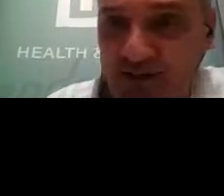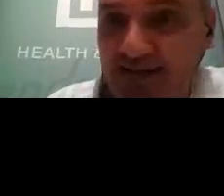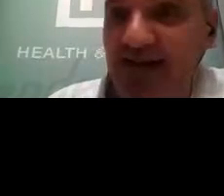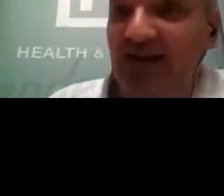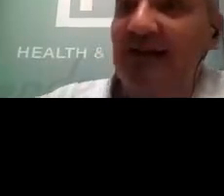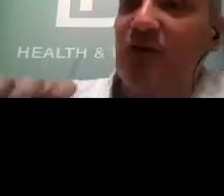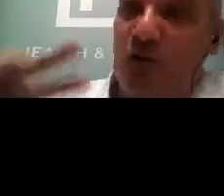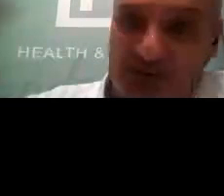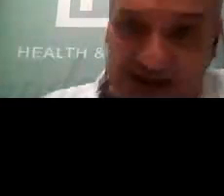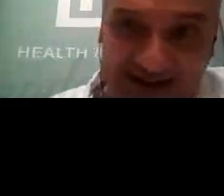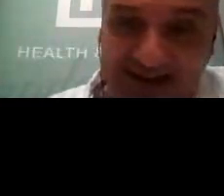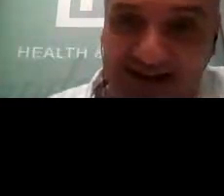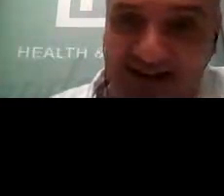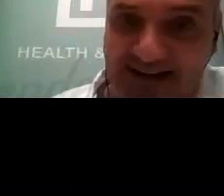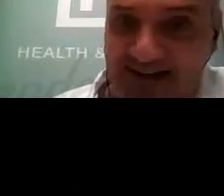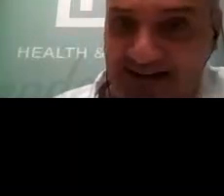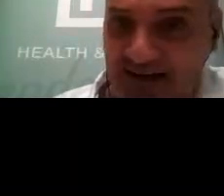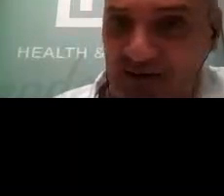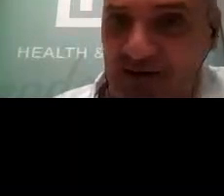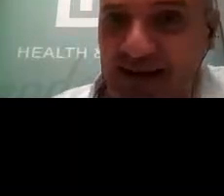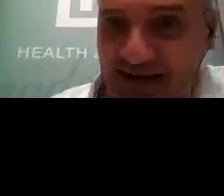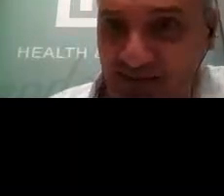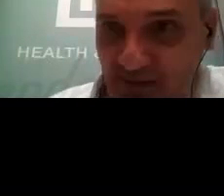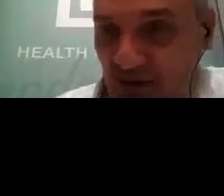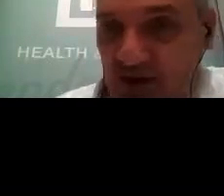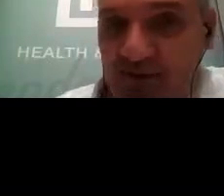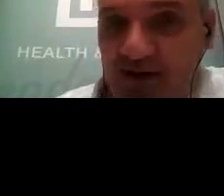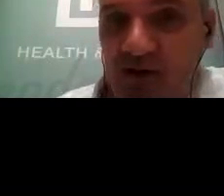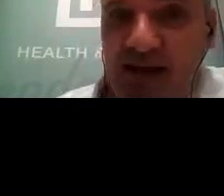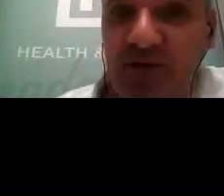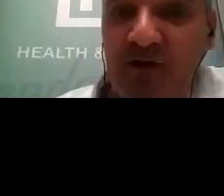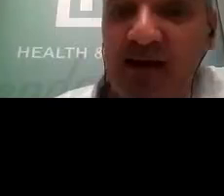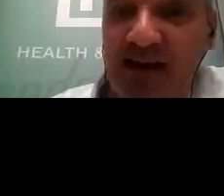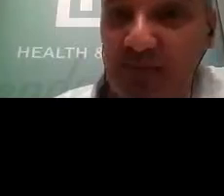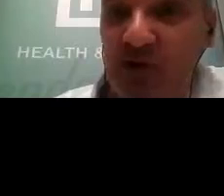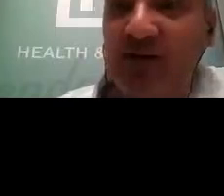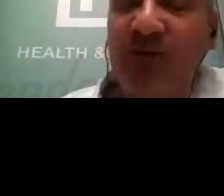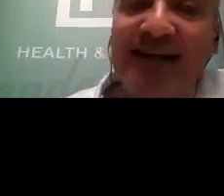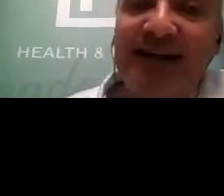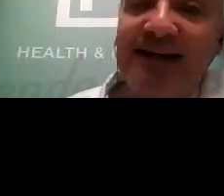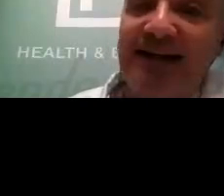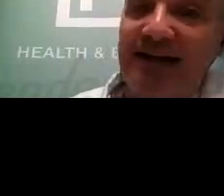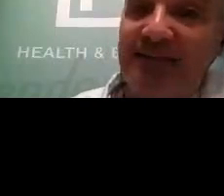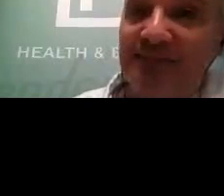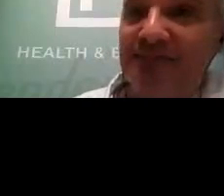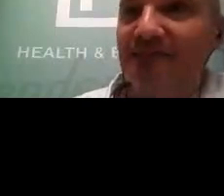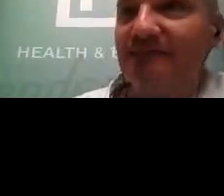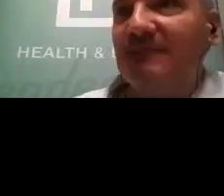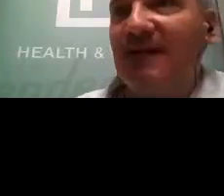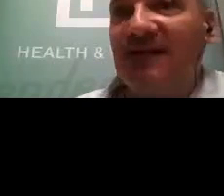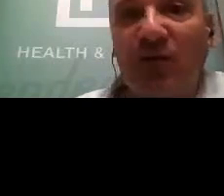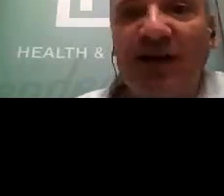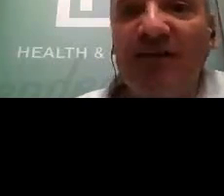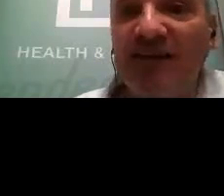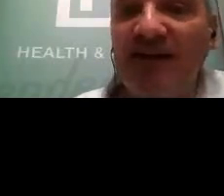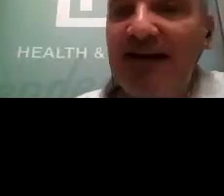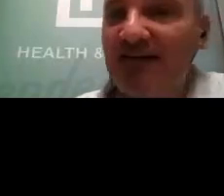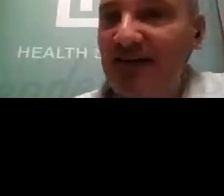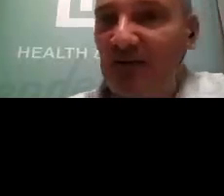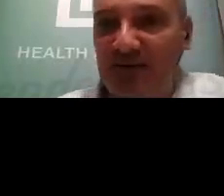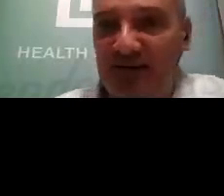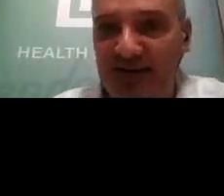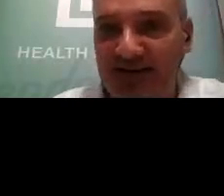grasos omega 3 contrarrestan ese estado inflamatorio de bajo grado y por lo tanto podrían restituir en cierta